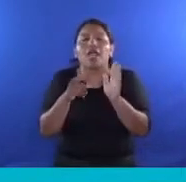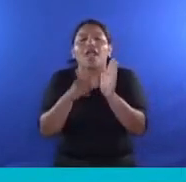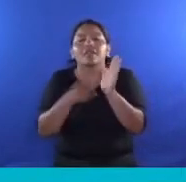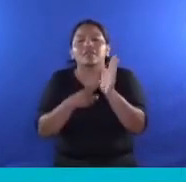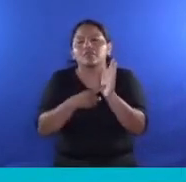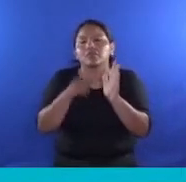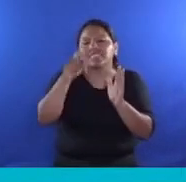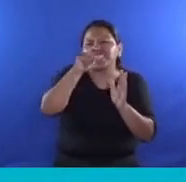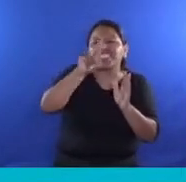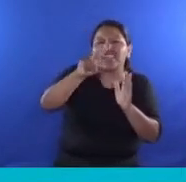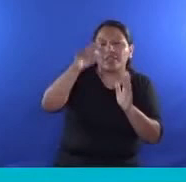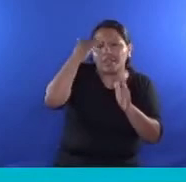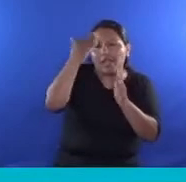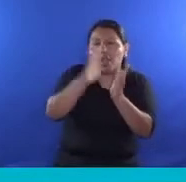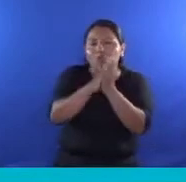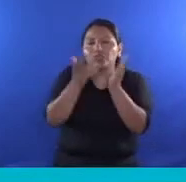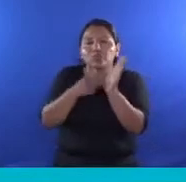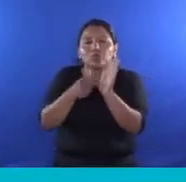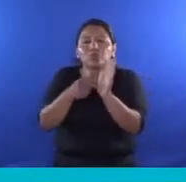la Constitución